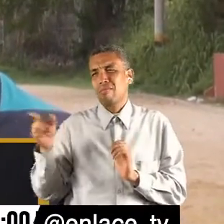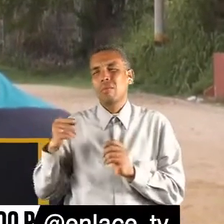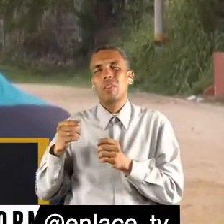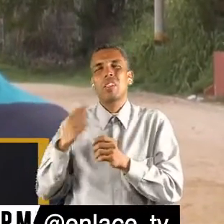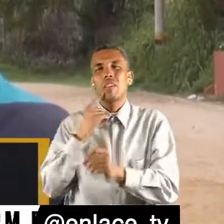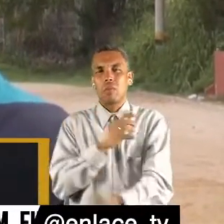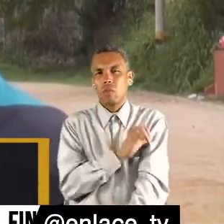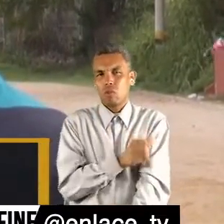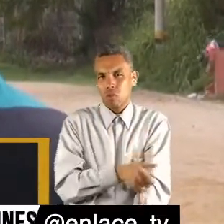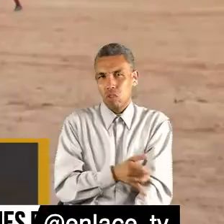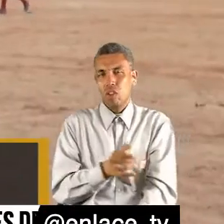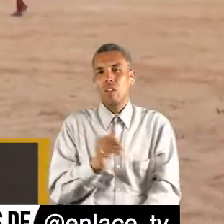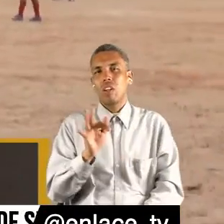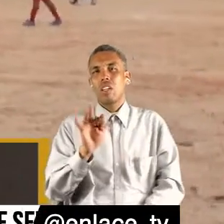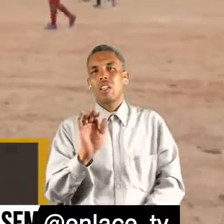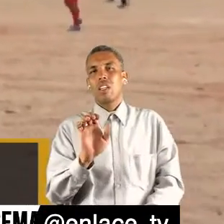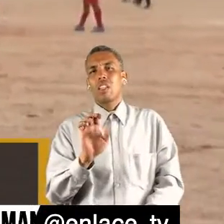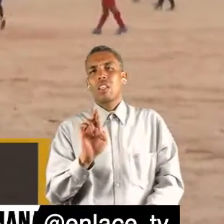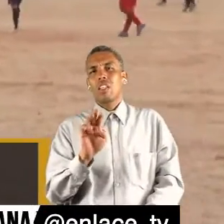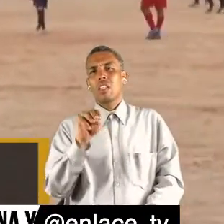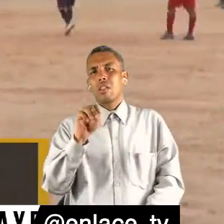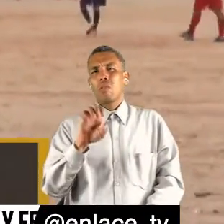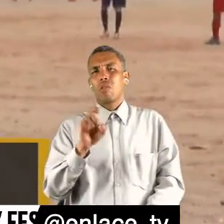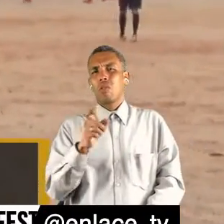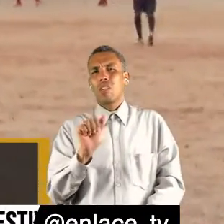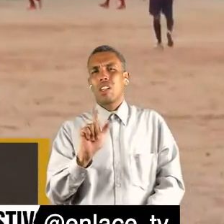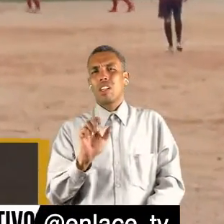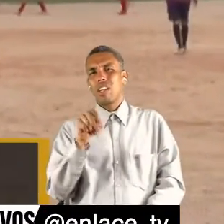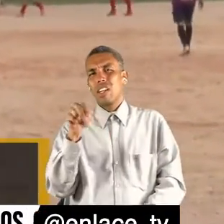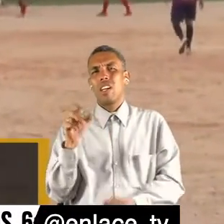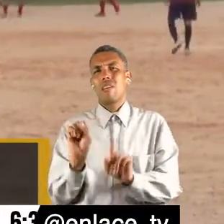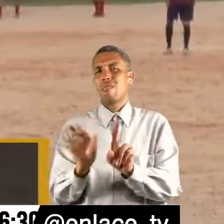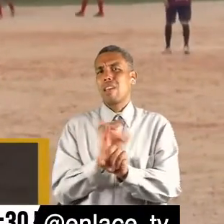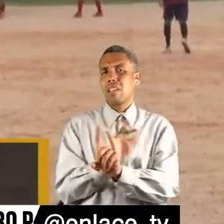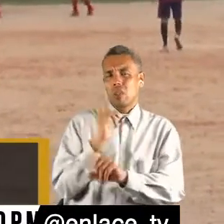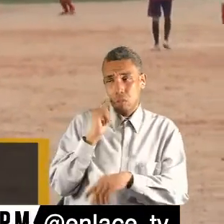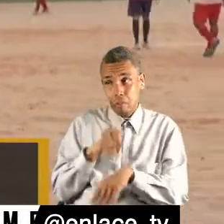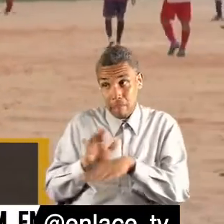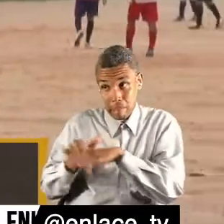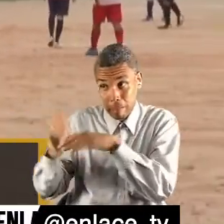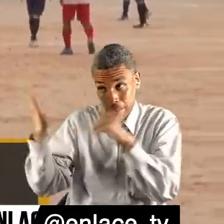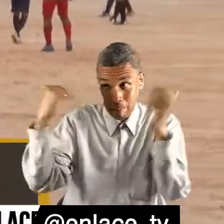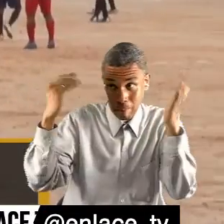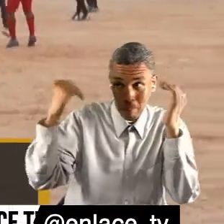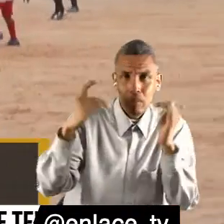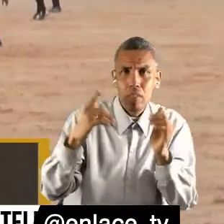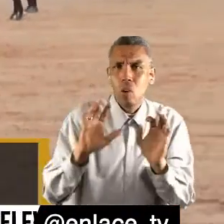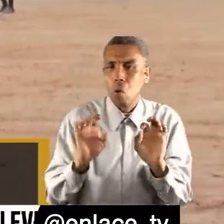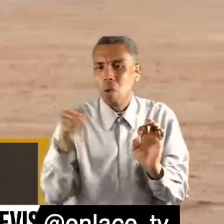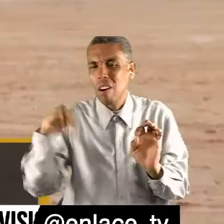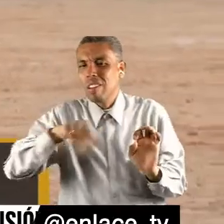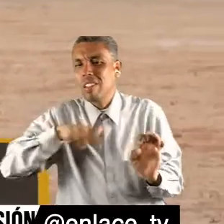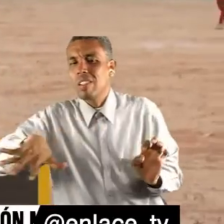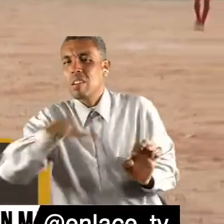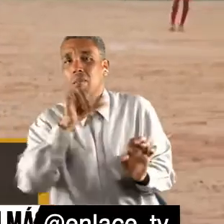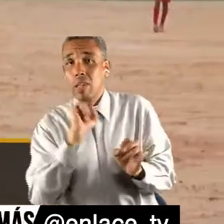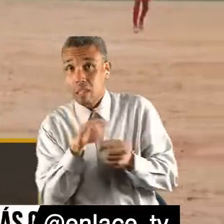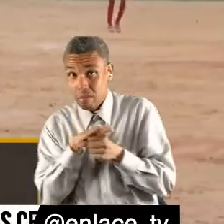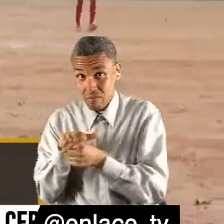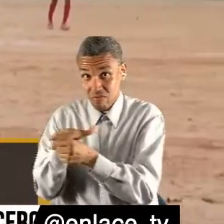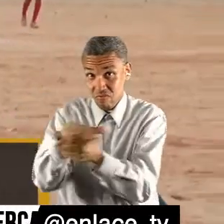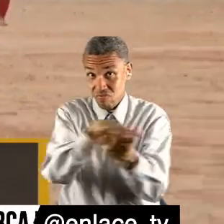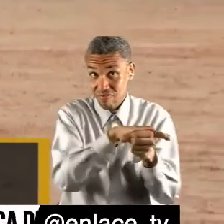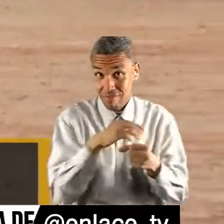Yondó, Termogalán, Llanito, y los equipos que quieran participar, pues de todos los barrios nosotros le estamos haciendo la invitación,